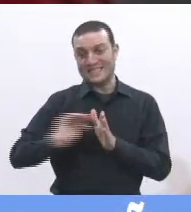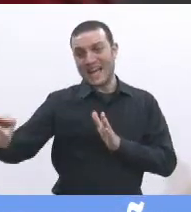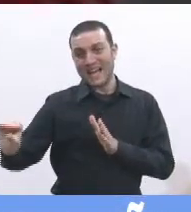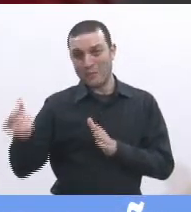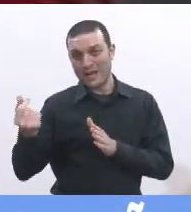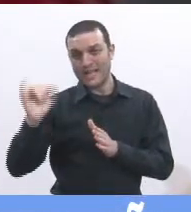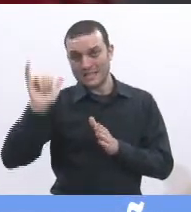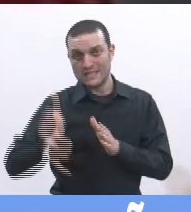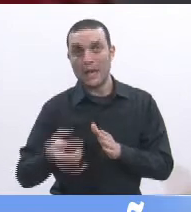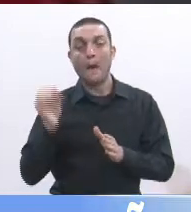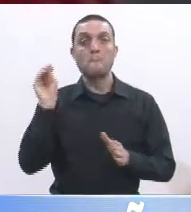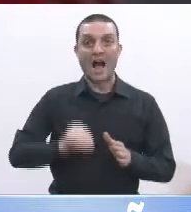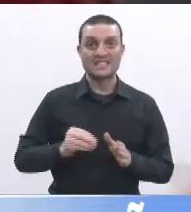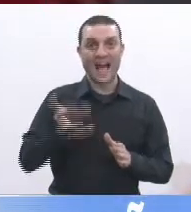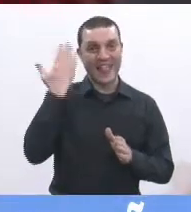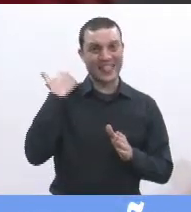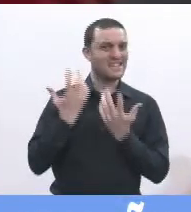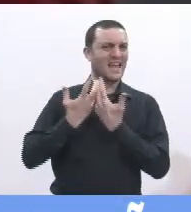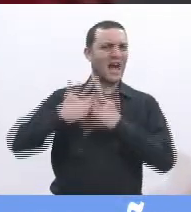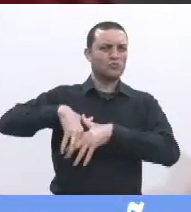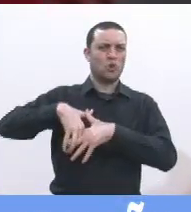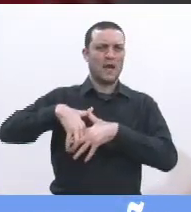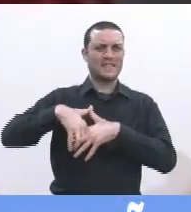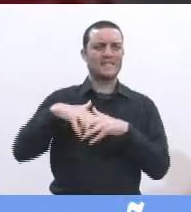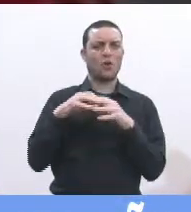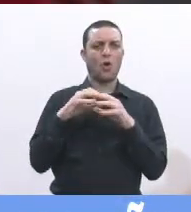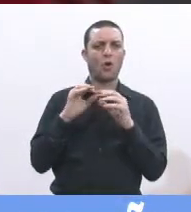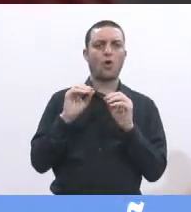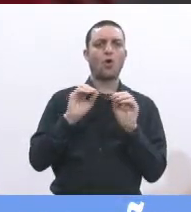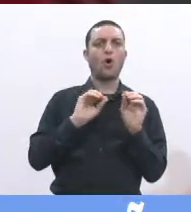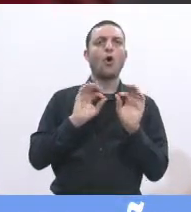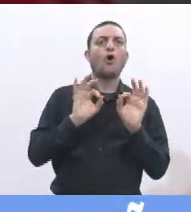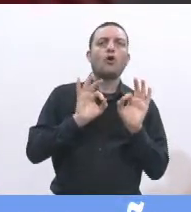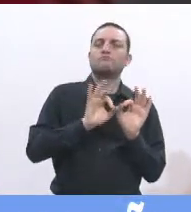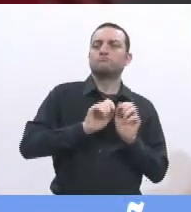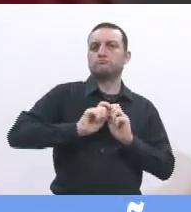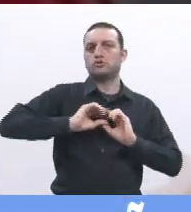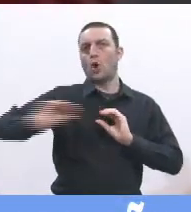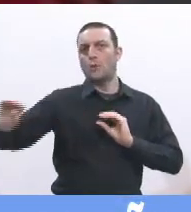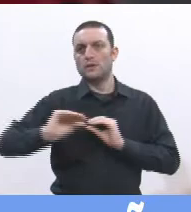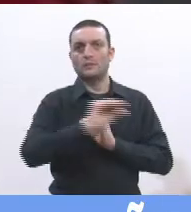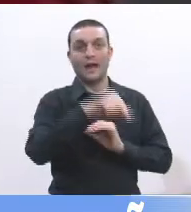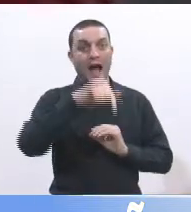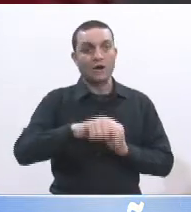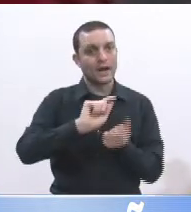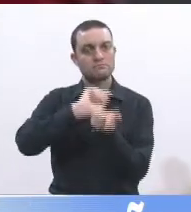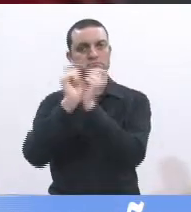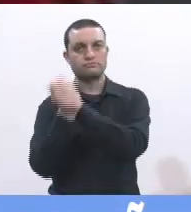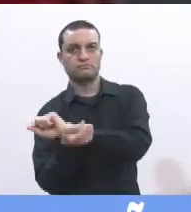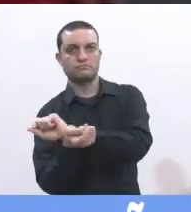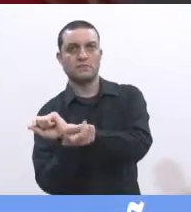ley que decíamos recién. Es decir, reemplaza la transferencia de presupuestos anuales